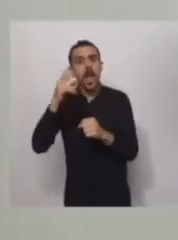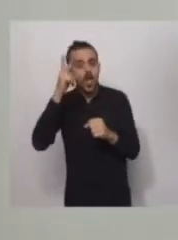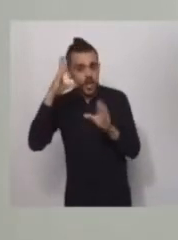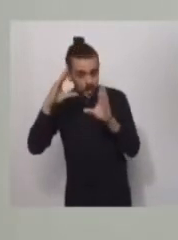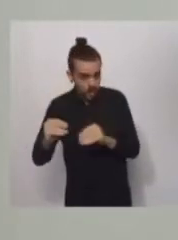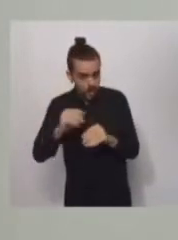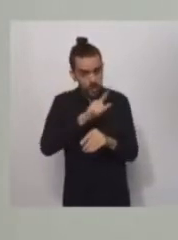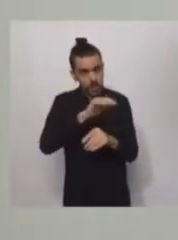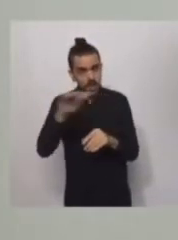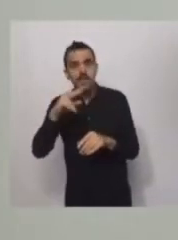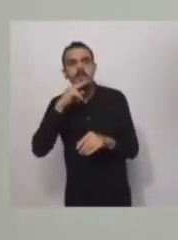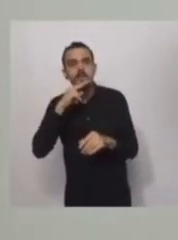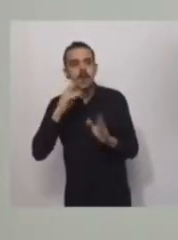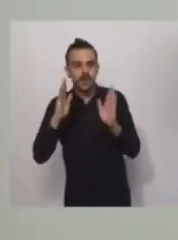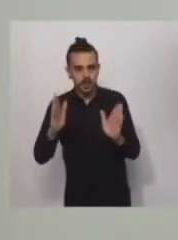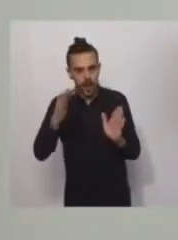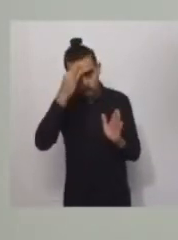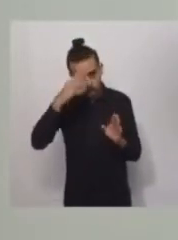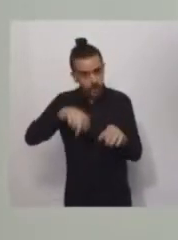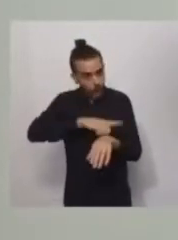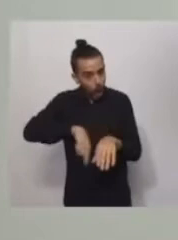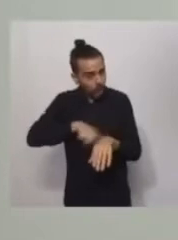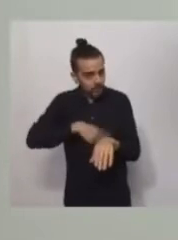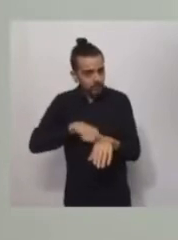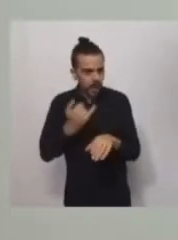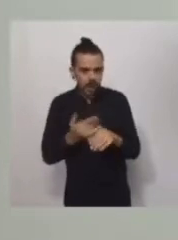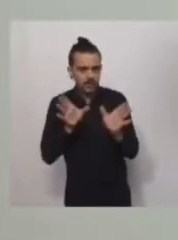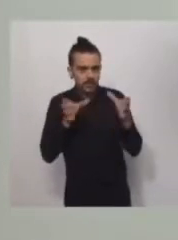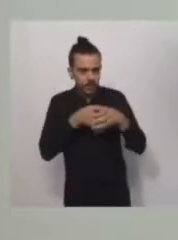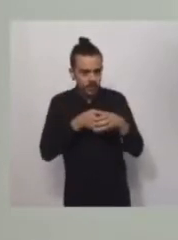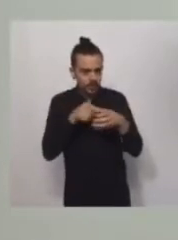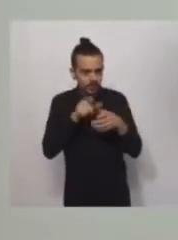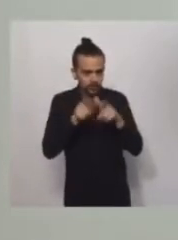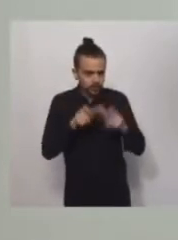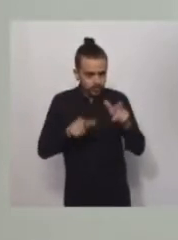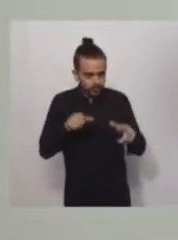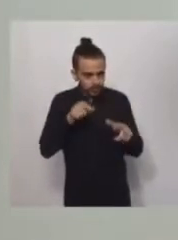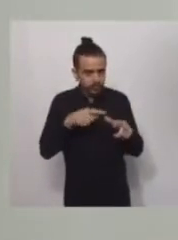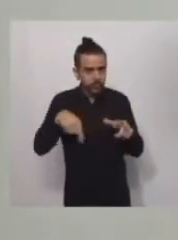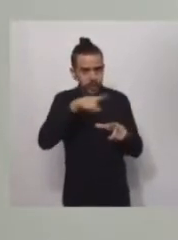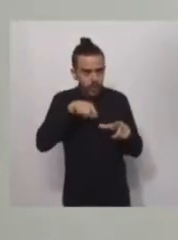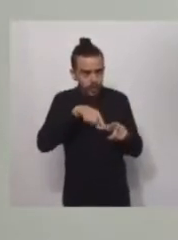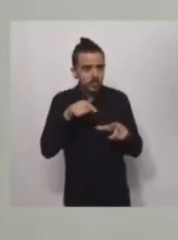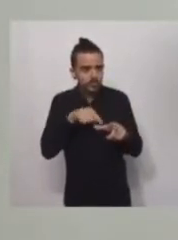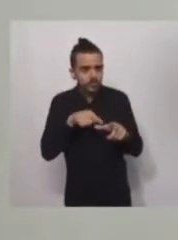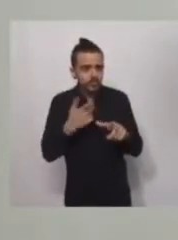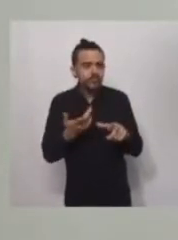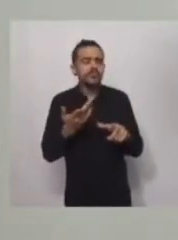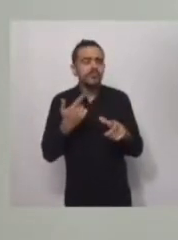ha venido desarrollando? Sí, mira, hemos tenido que ir modificando más que nada la cuestión de los tiempos.